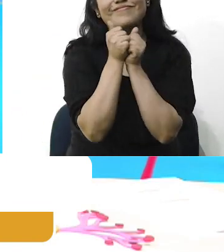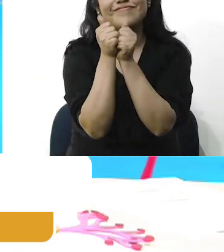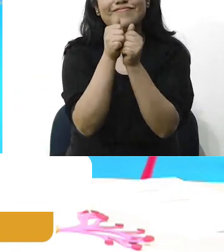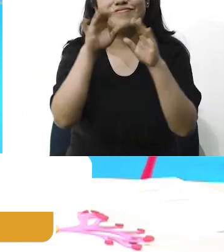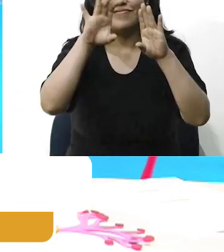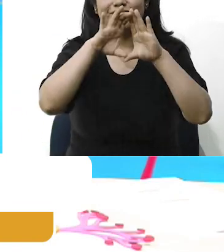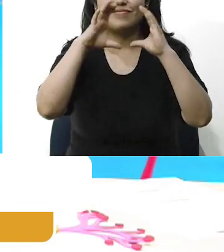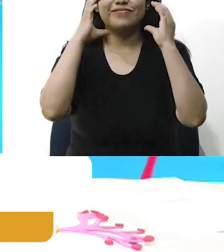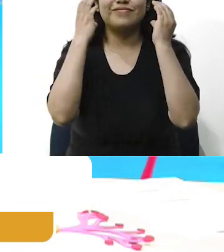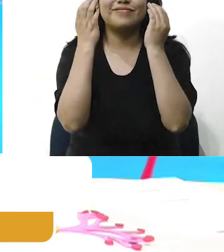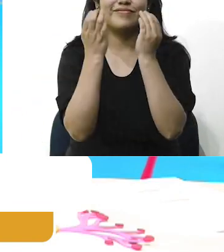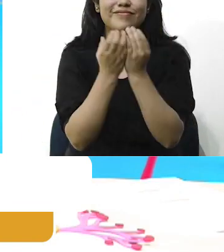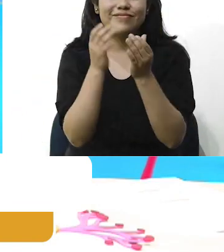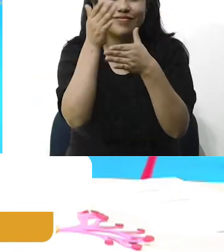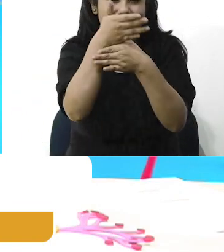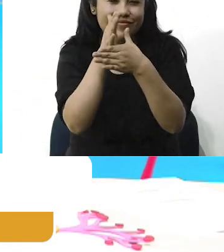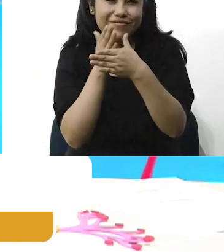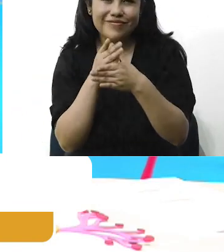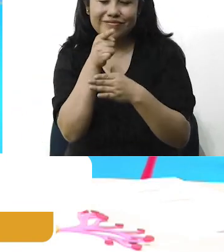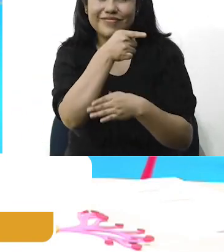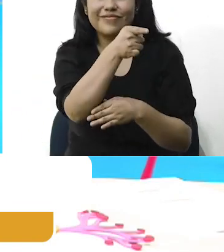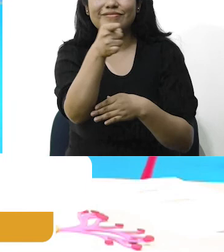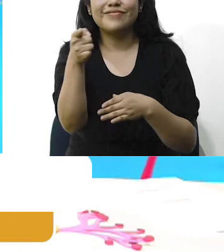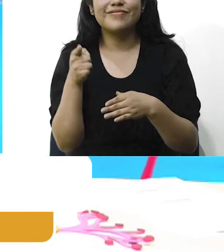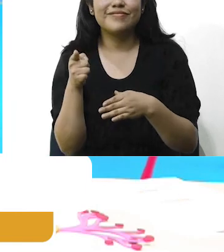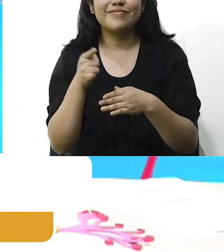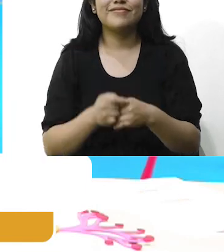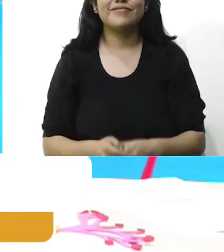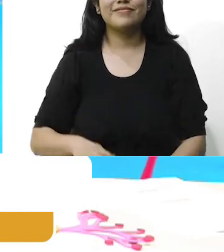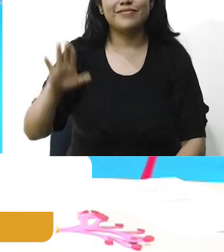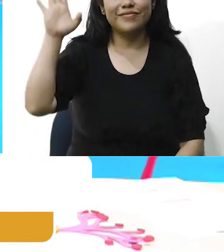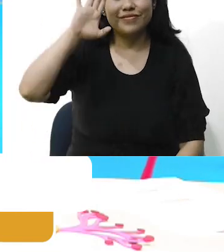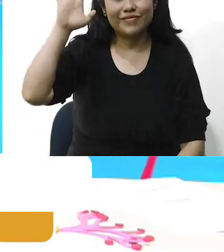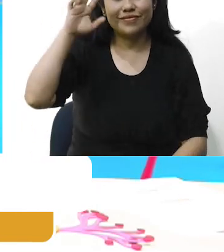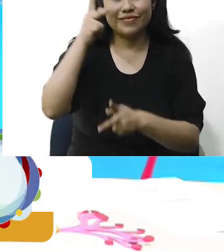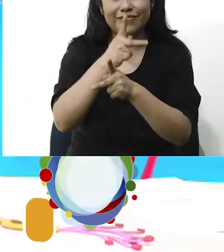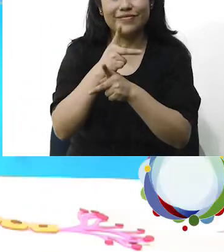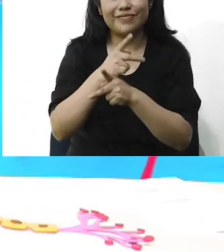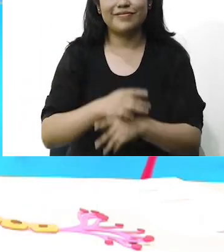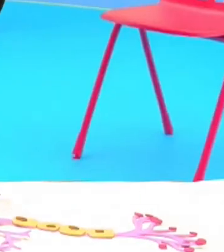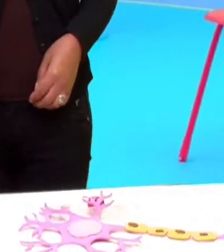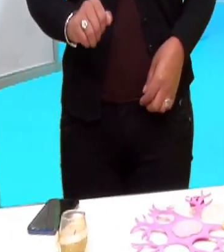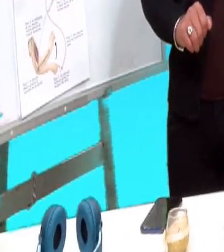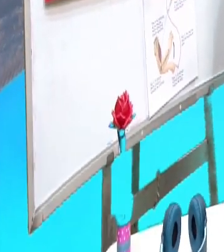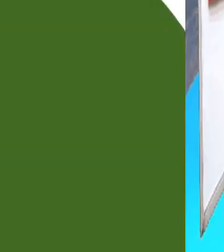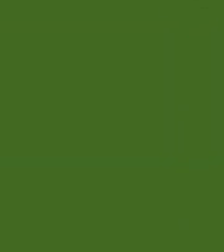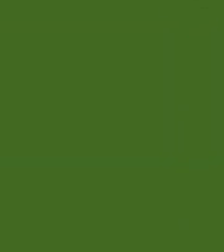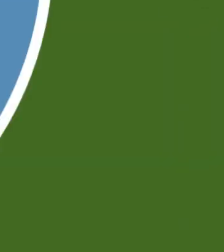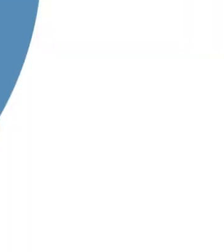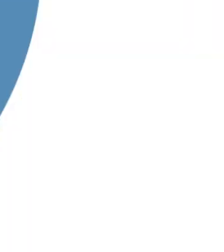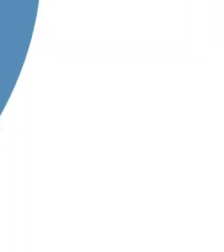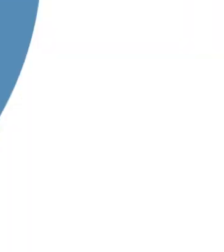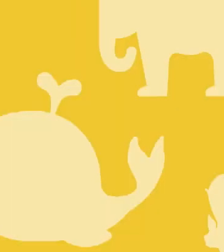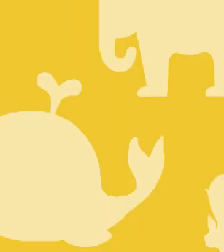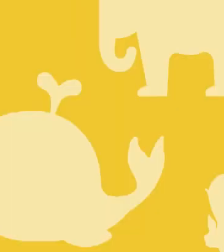ustedes esta clase. Los espero la siguiente semana. Se cuidan. Hasta luego.